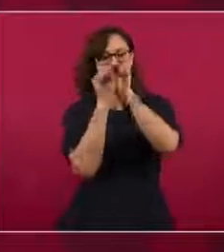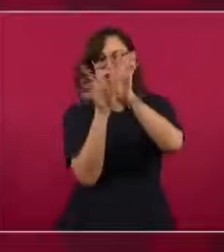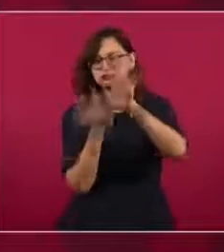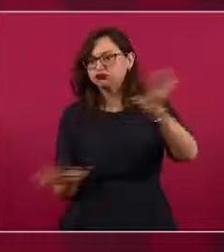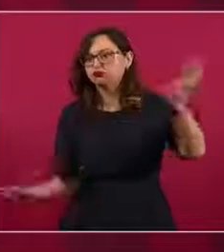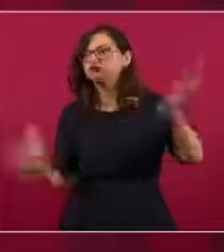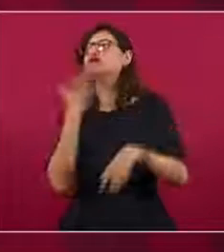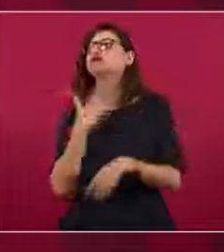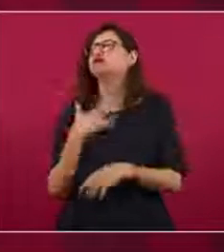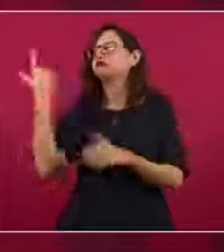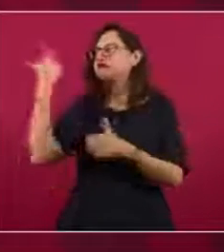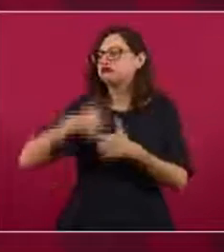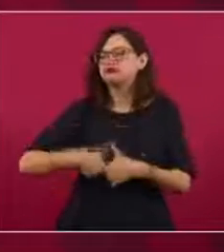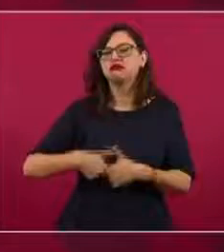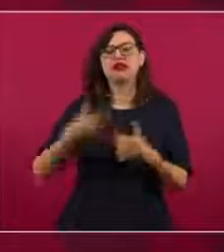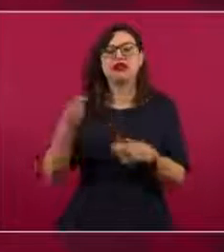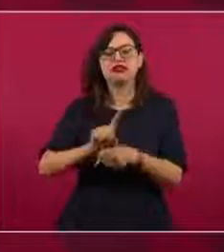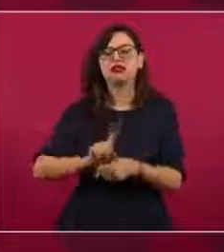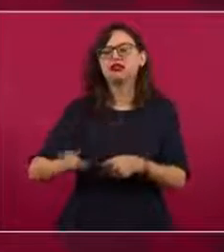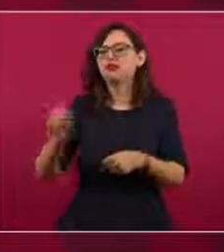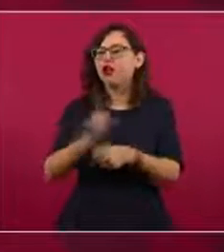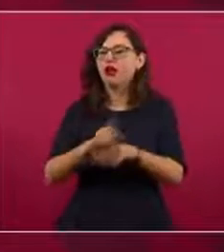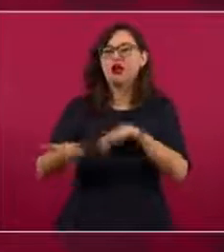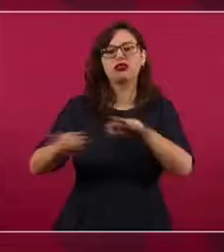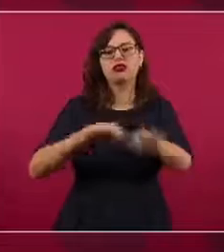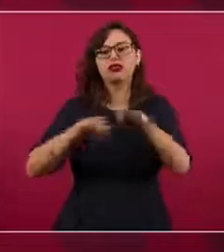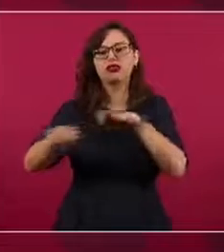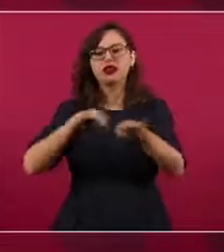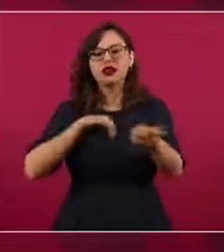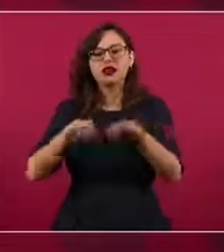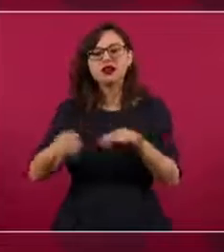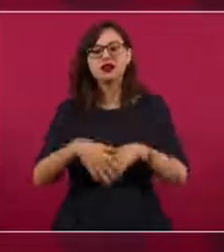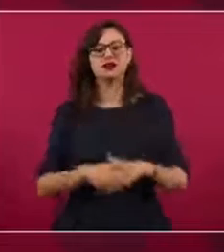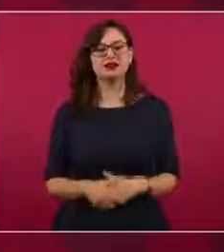porque ahí están las pipas. Y para mayor información,